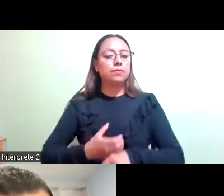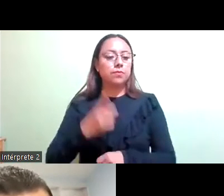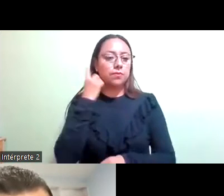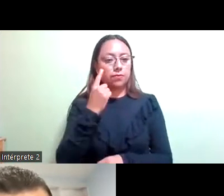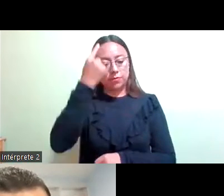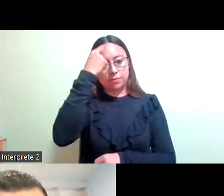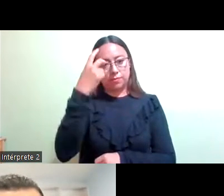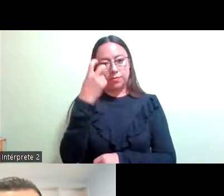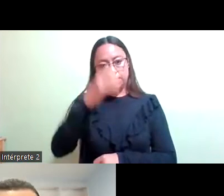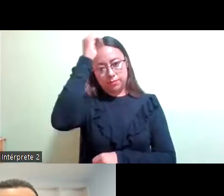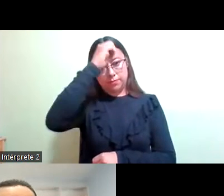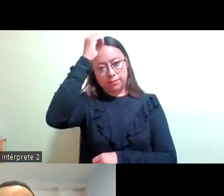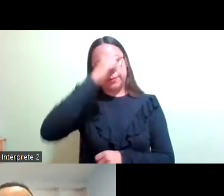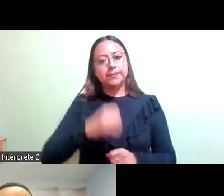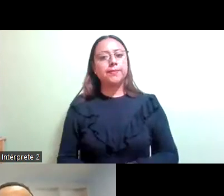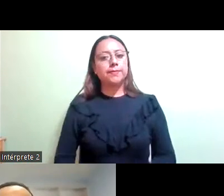opinión.